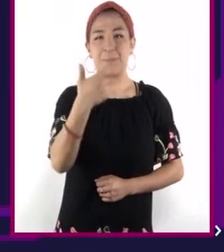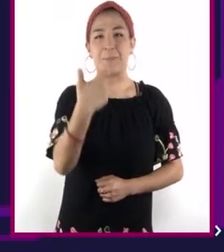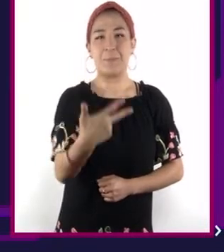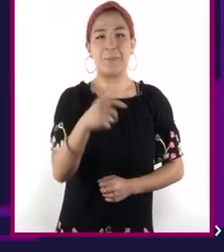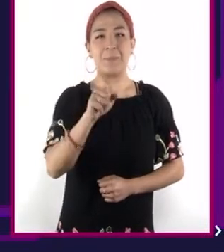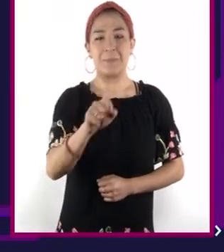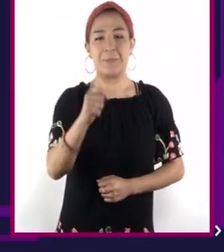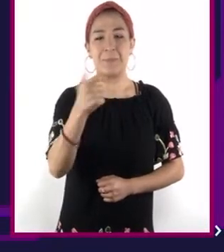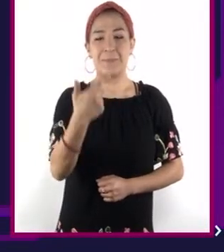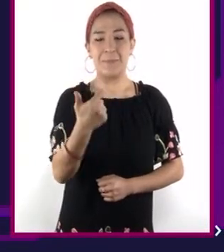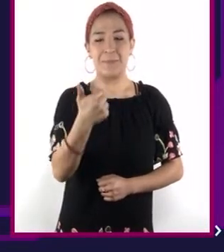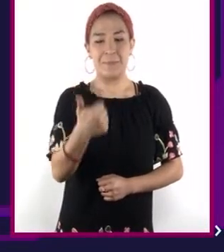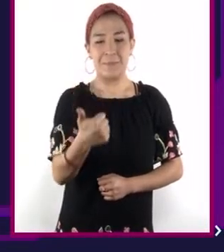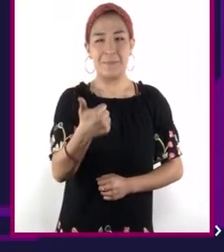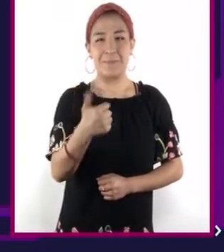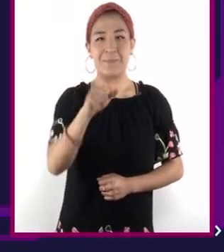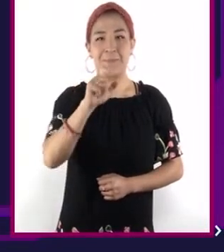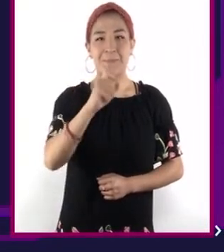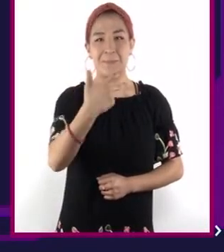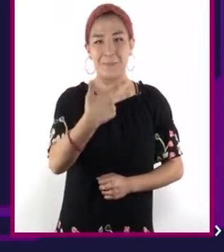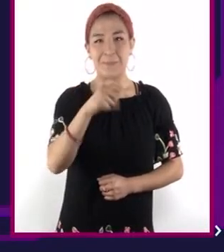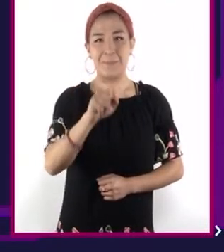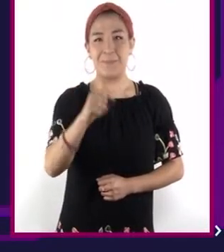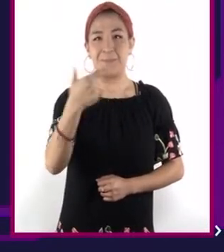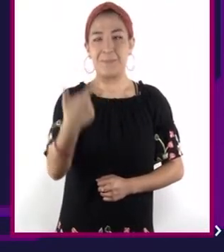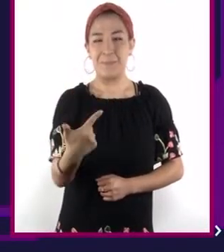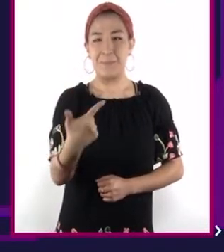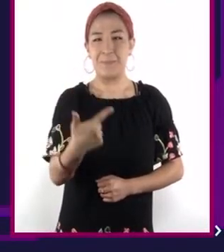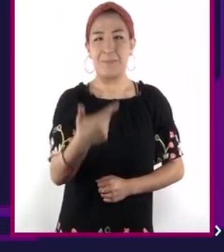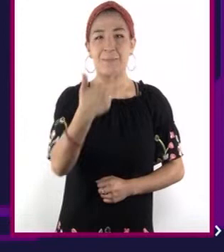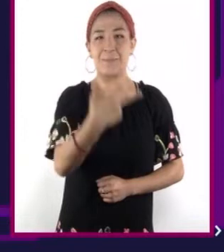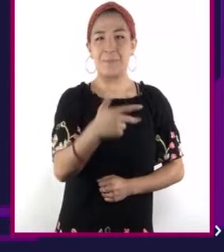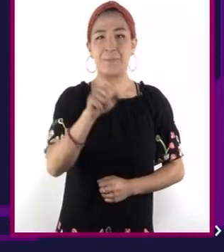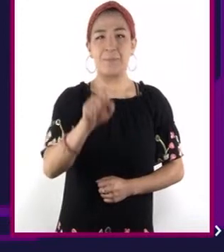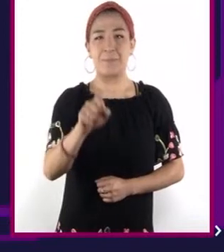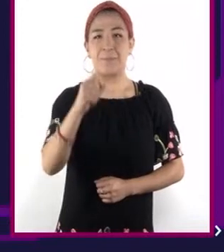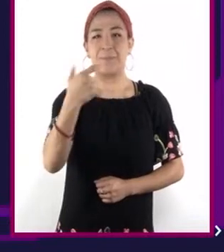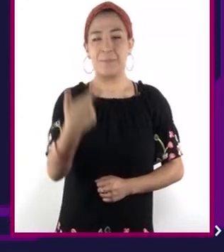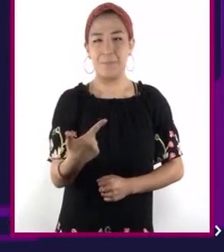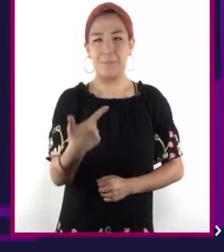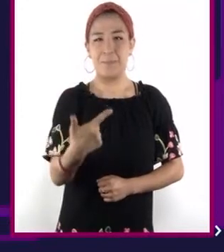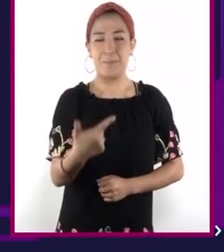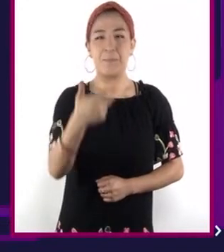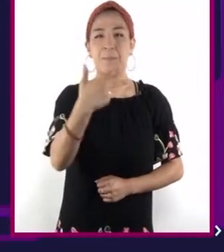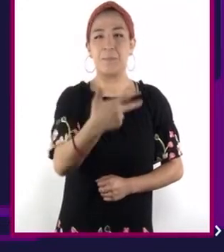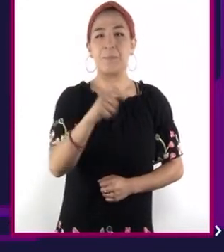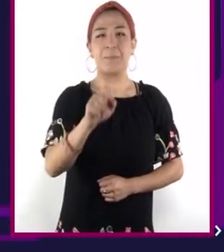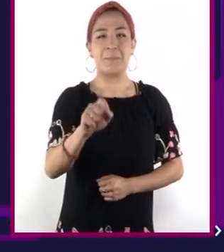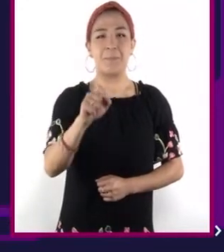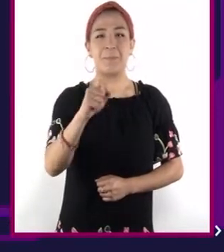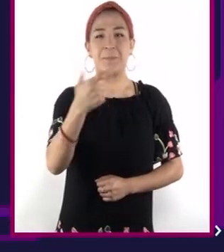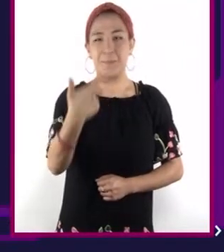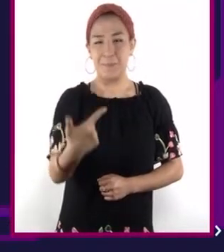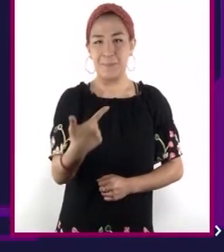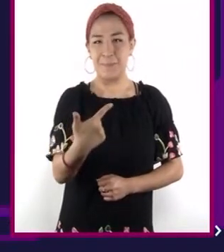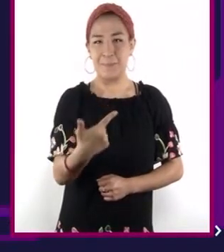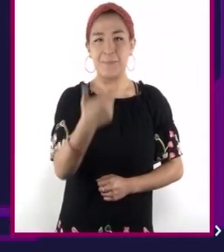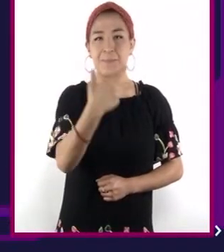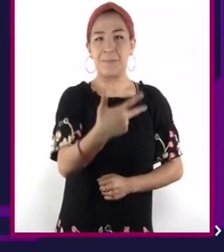8.6, 8.6, 8.7, 8.7,